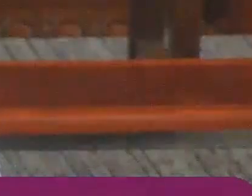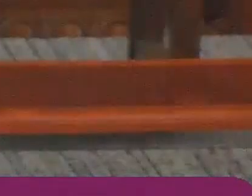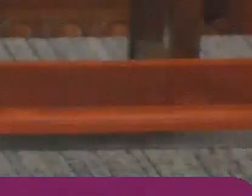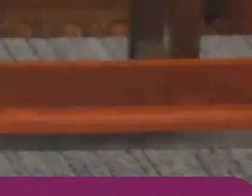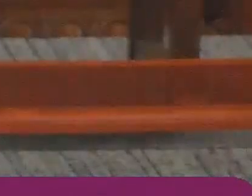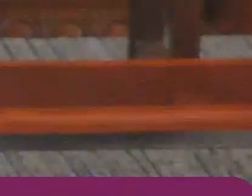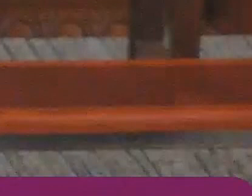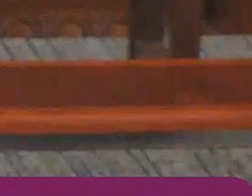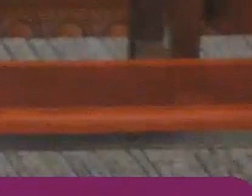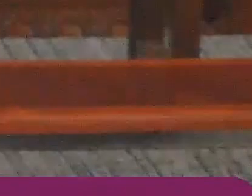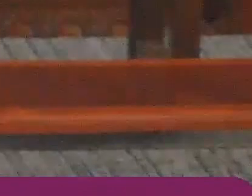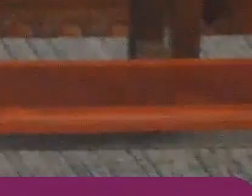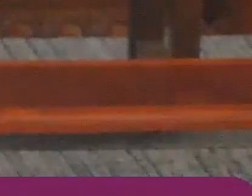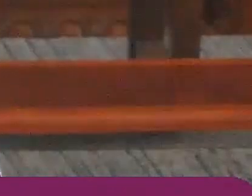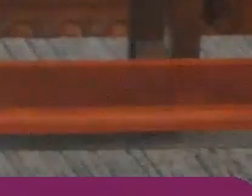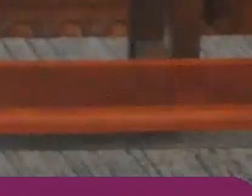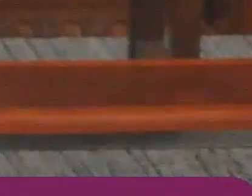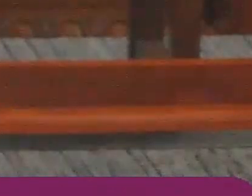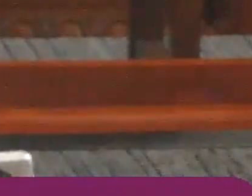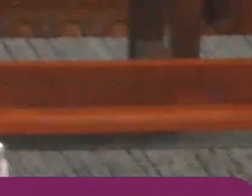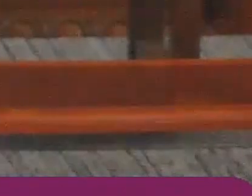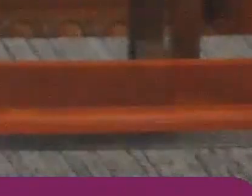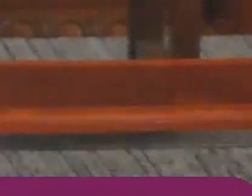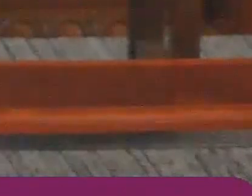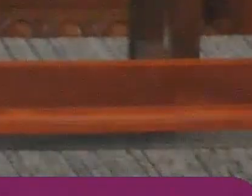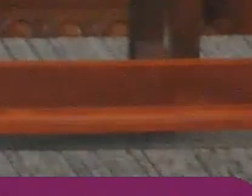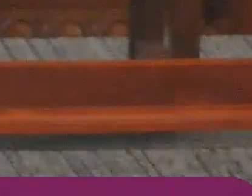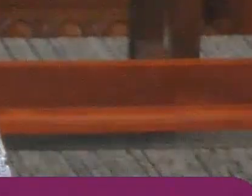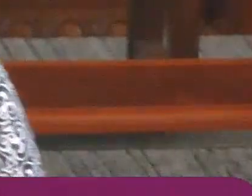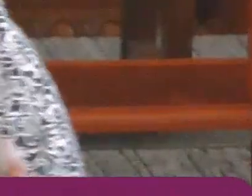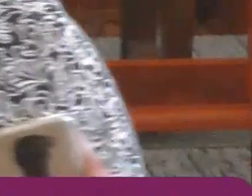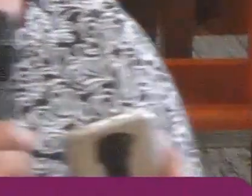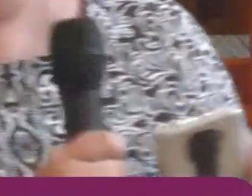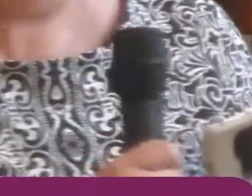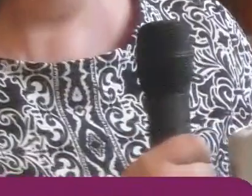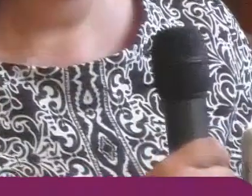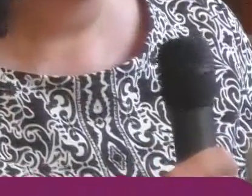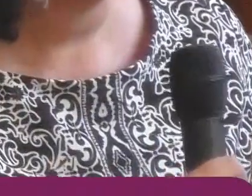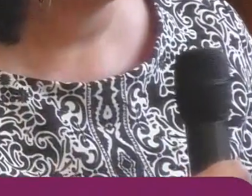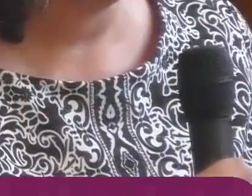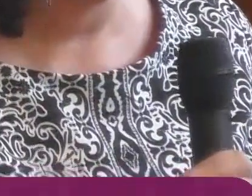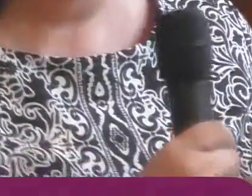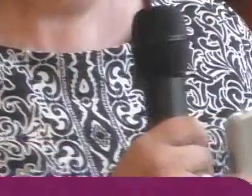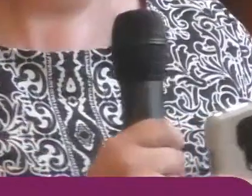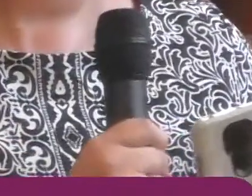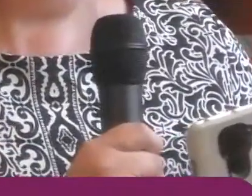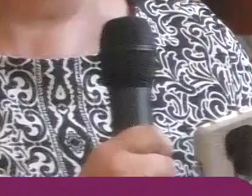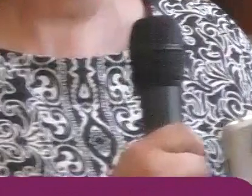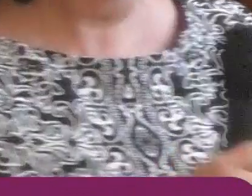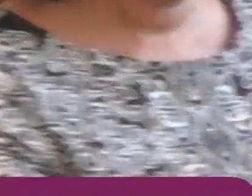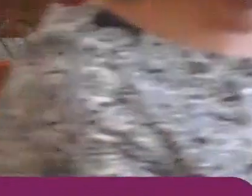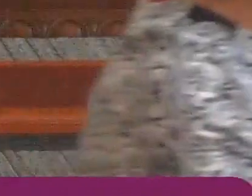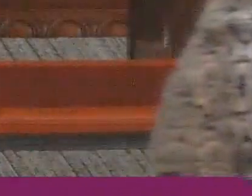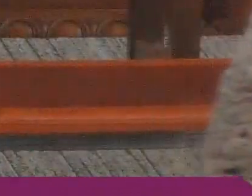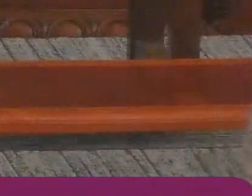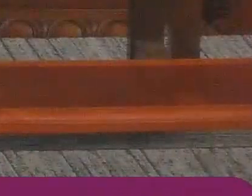fallos ahora, así que les invito a todos y a todas a que participen. Con eso terminamos, le doy la palabra a Daniela de